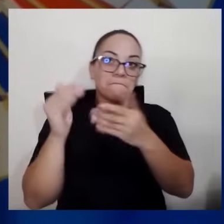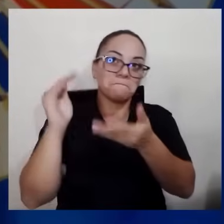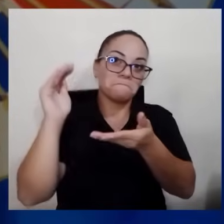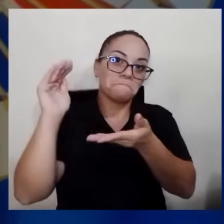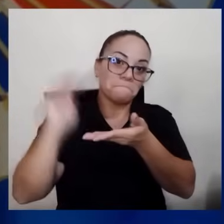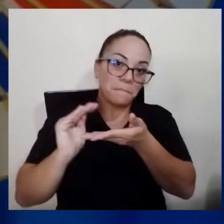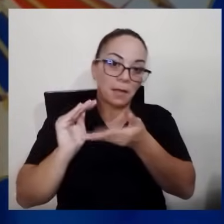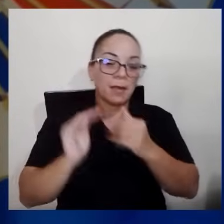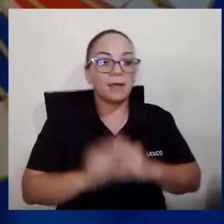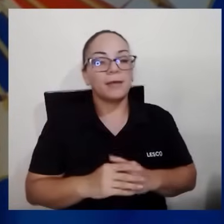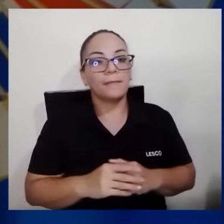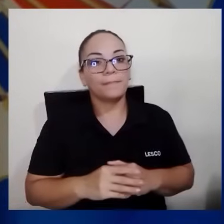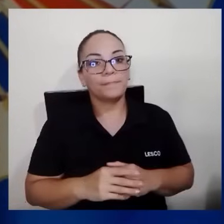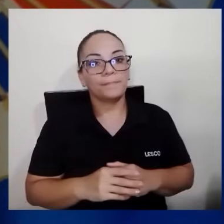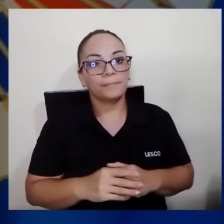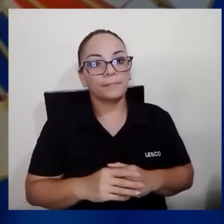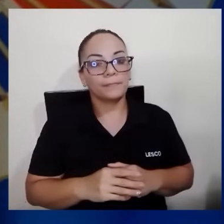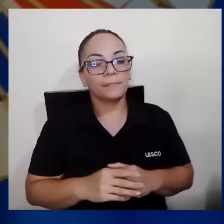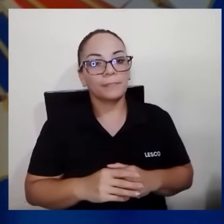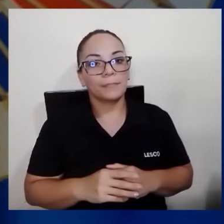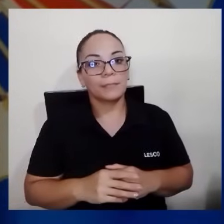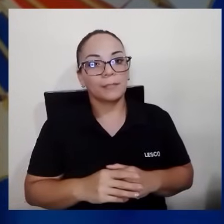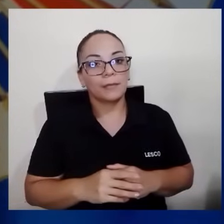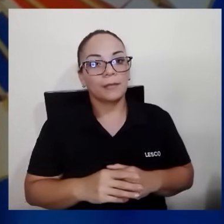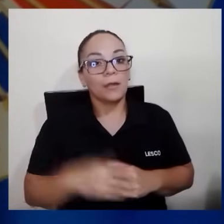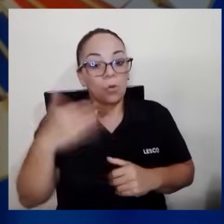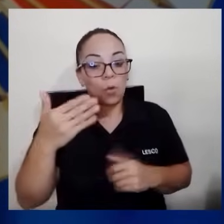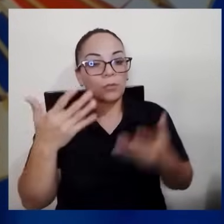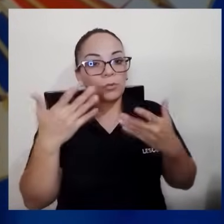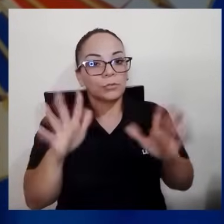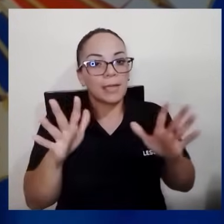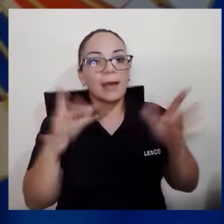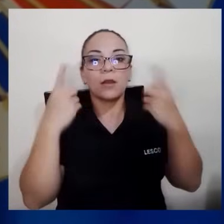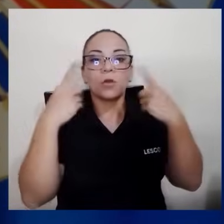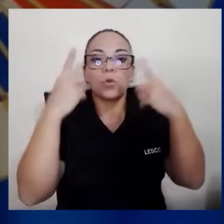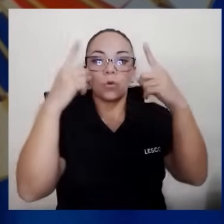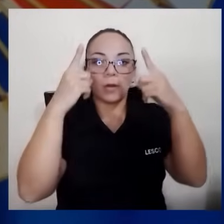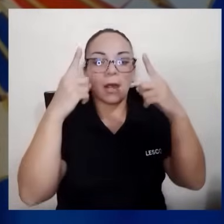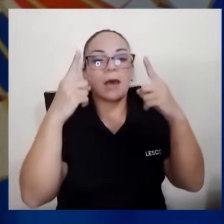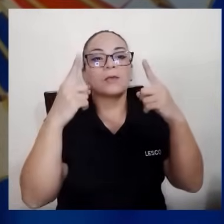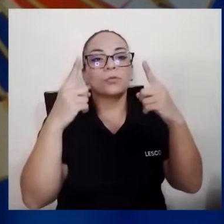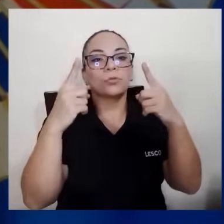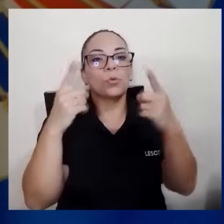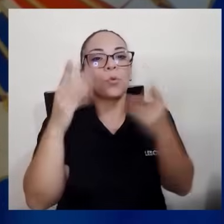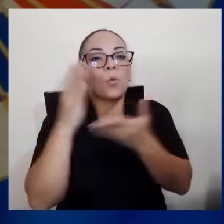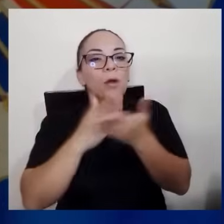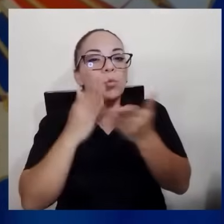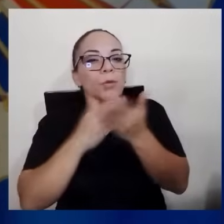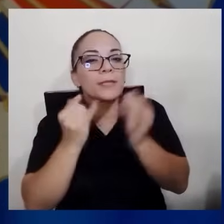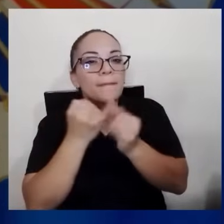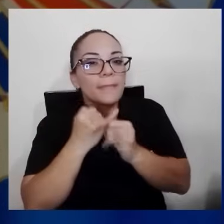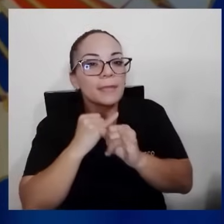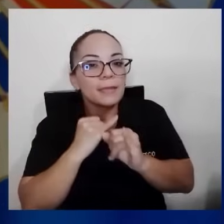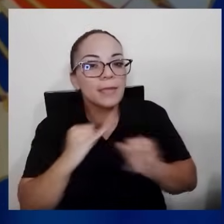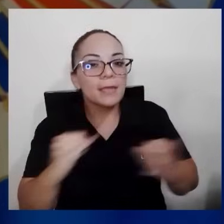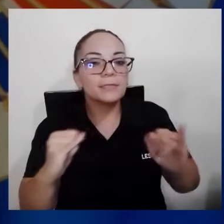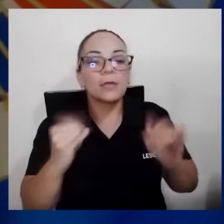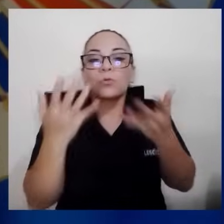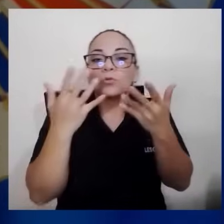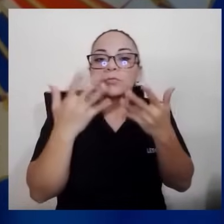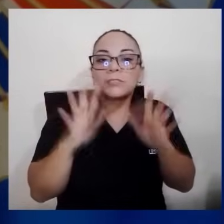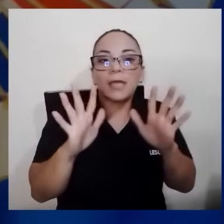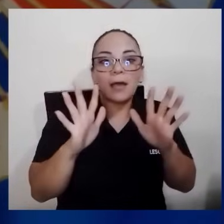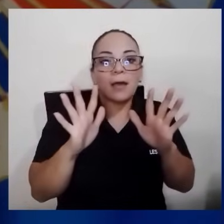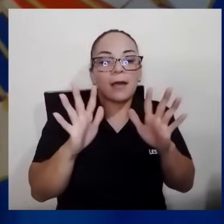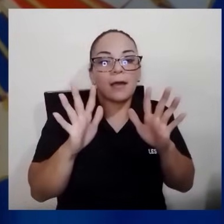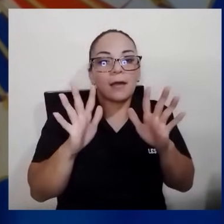cuando ya estamos logrando cierta Independencia cuando estamos alcanzando la velocidad de